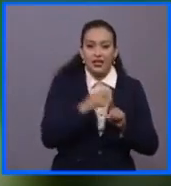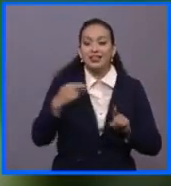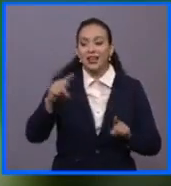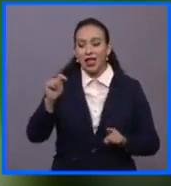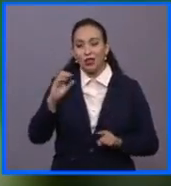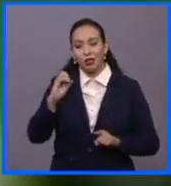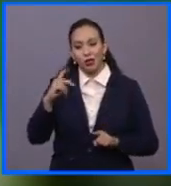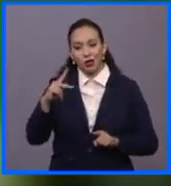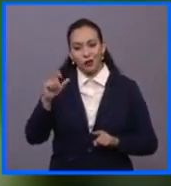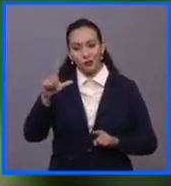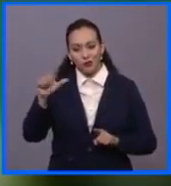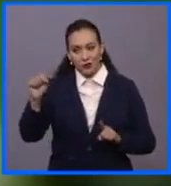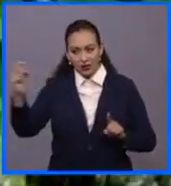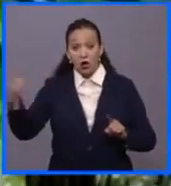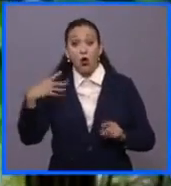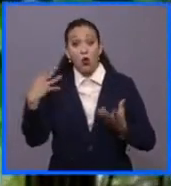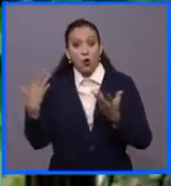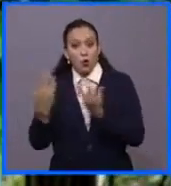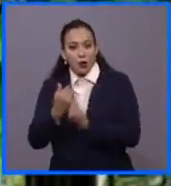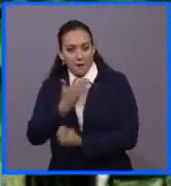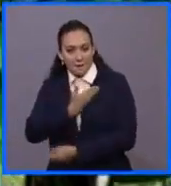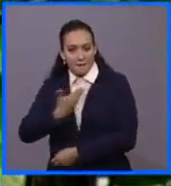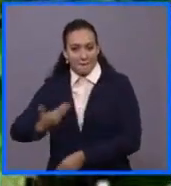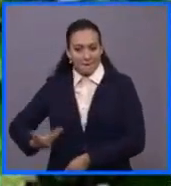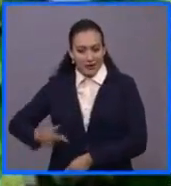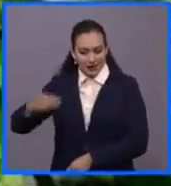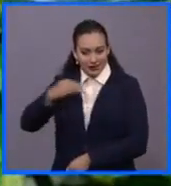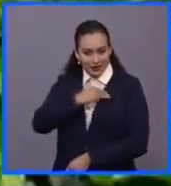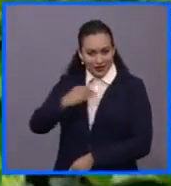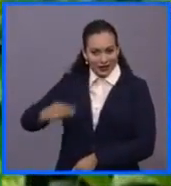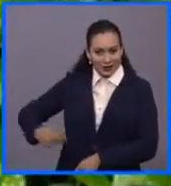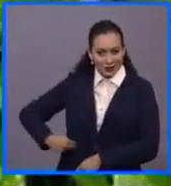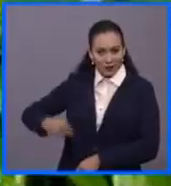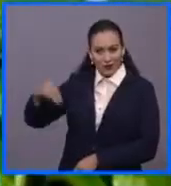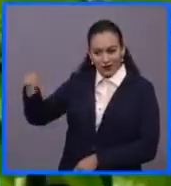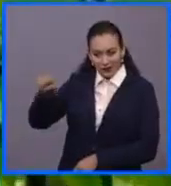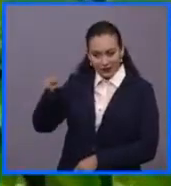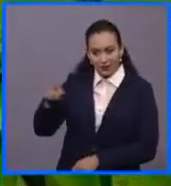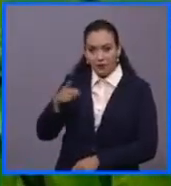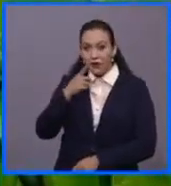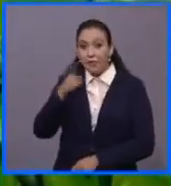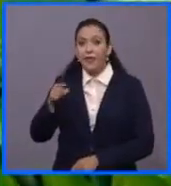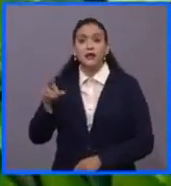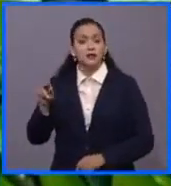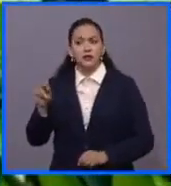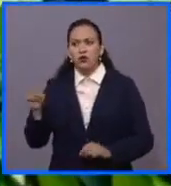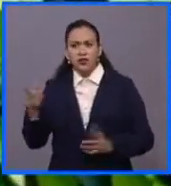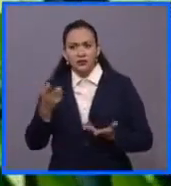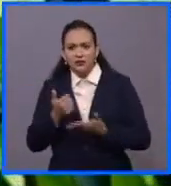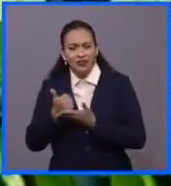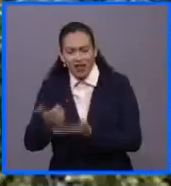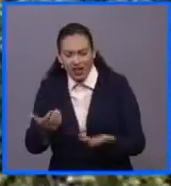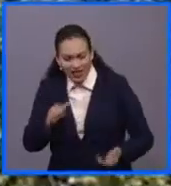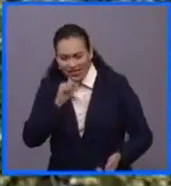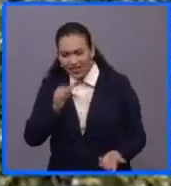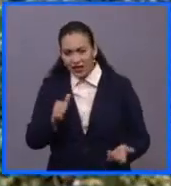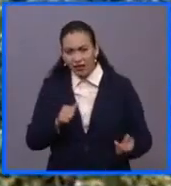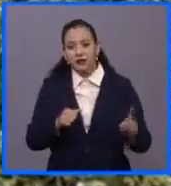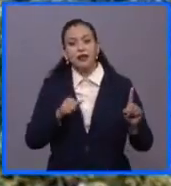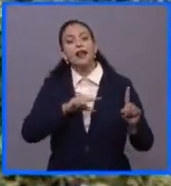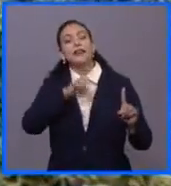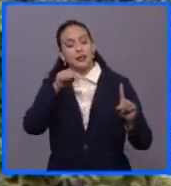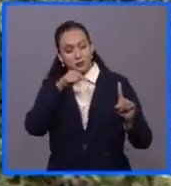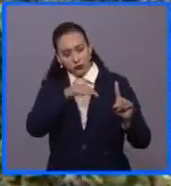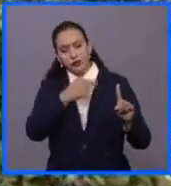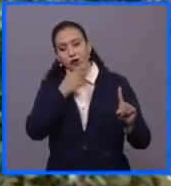topiles, en presencia del presidente municipal Daniel Gutiérrez Peña, quien asegura no intervino. Indicó además que fue liberado